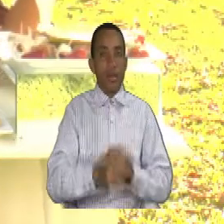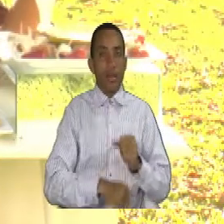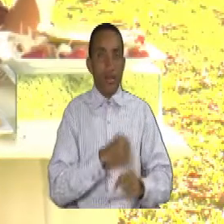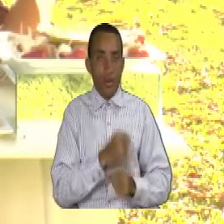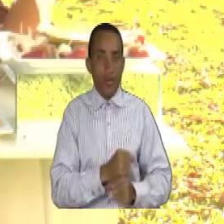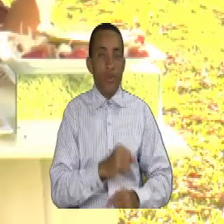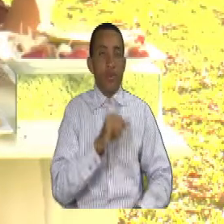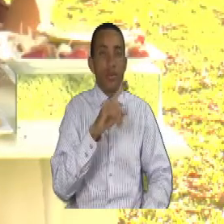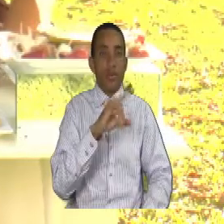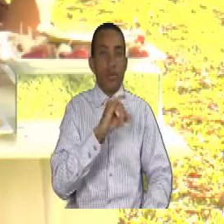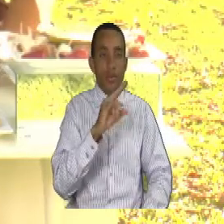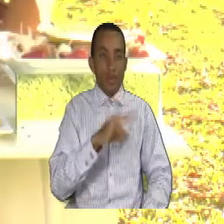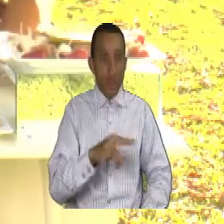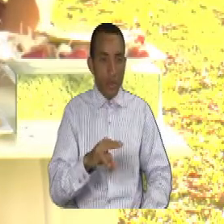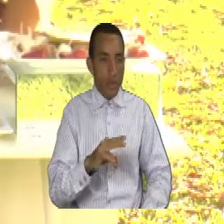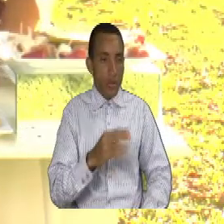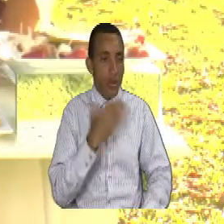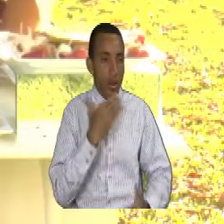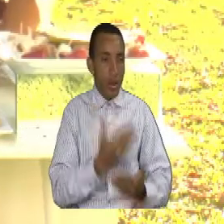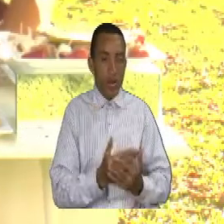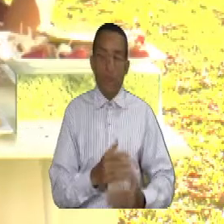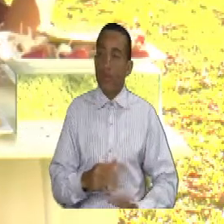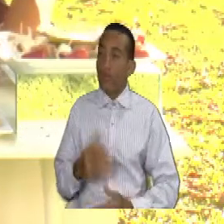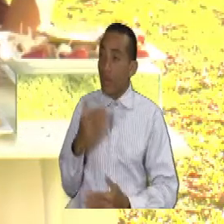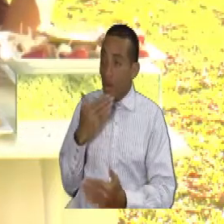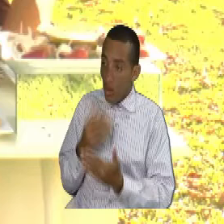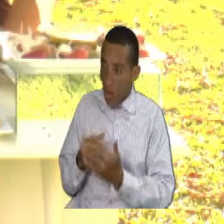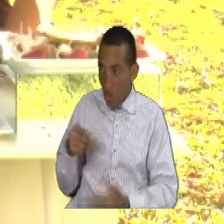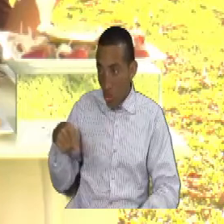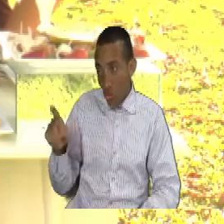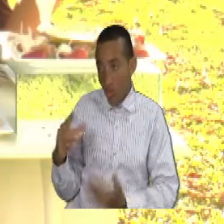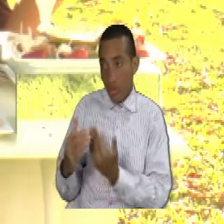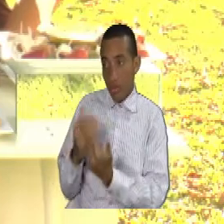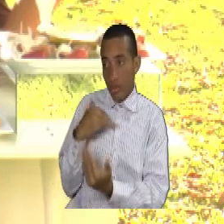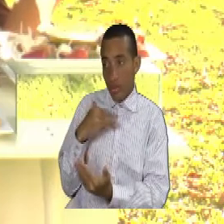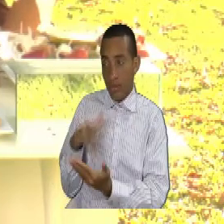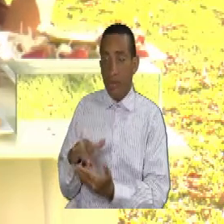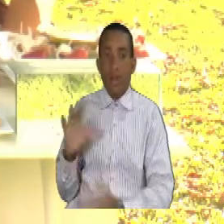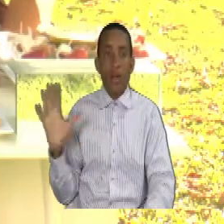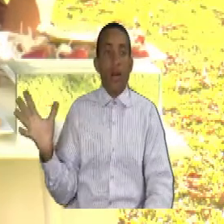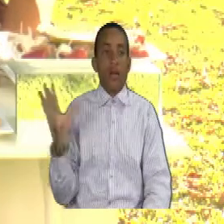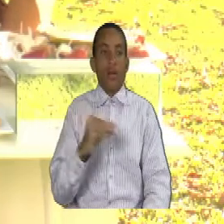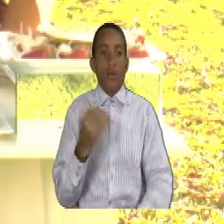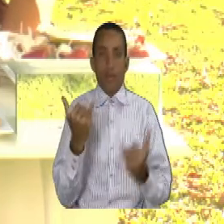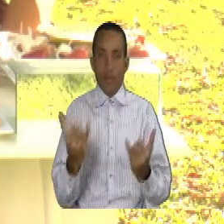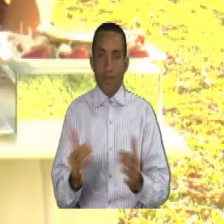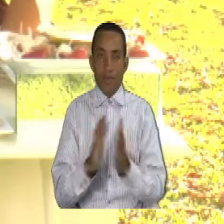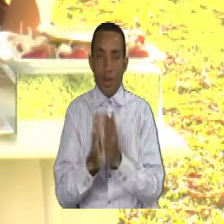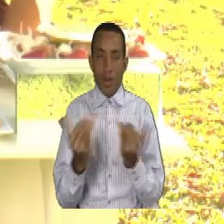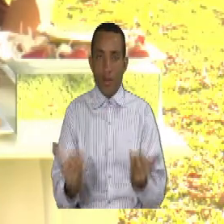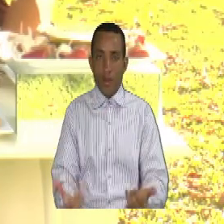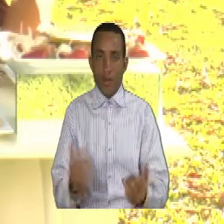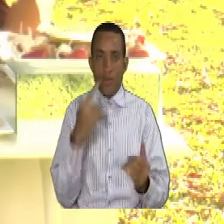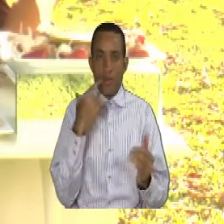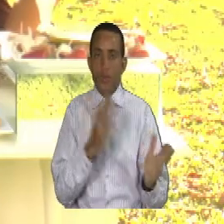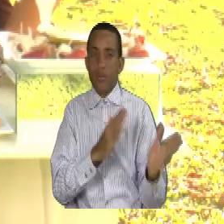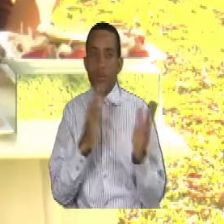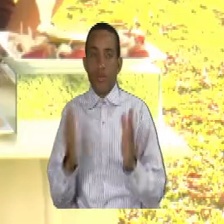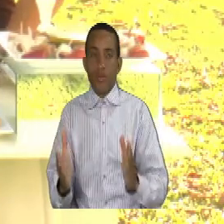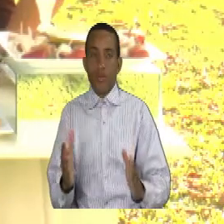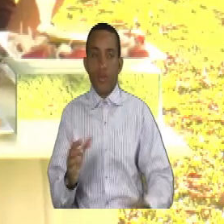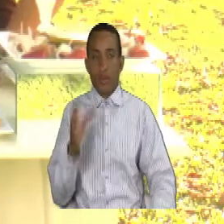muchísimas gracias por acompañarnos. Jennifer, gracias a ti por la invitación. Claro que sí, a nuestros televidentes llegó el momento de irnos con nuestros